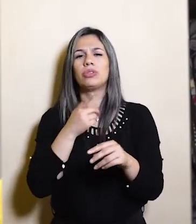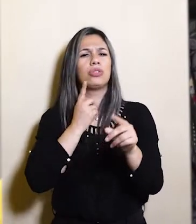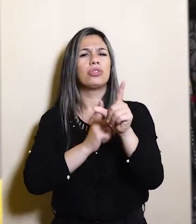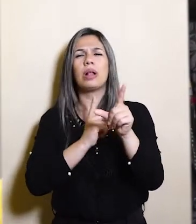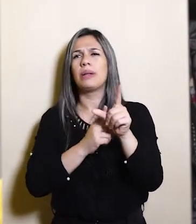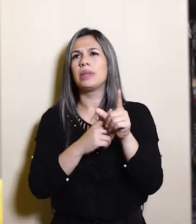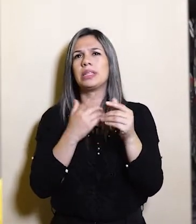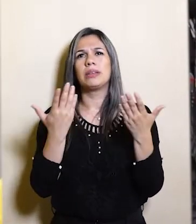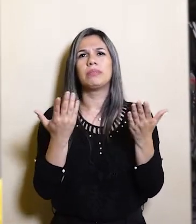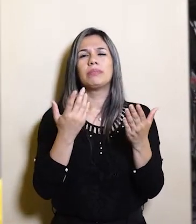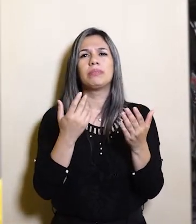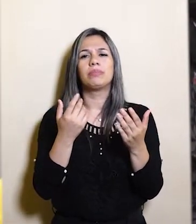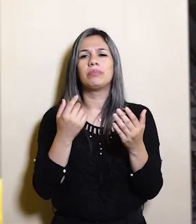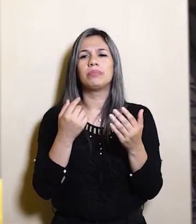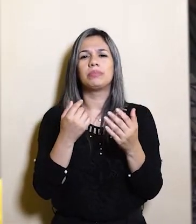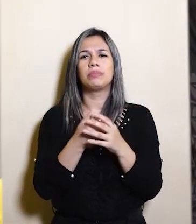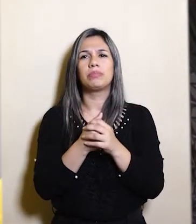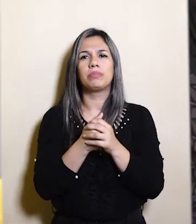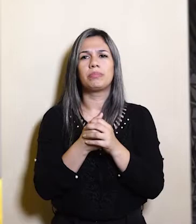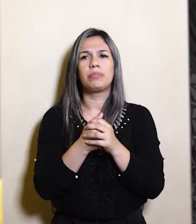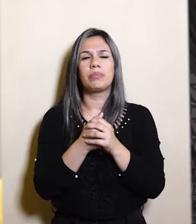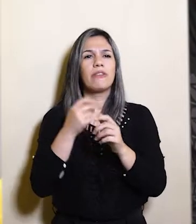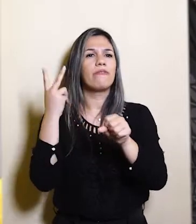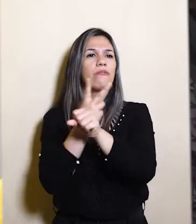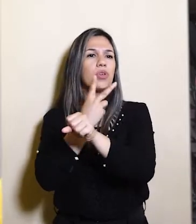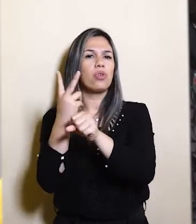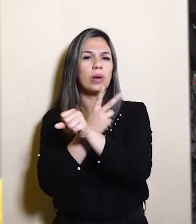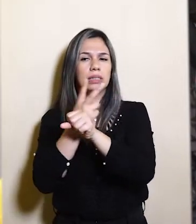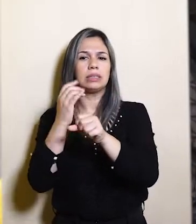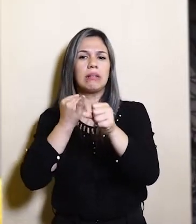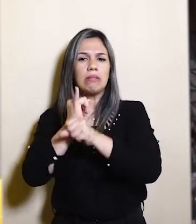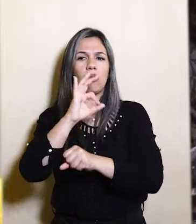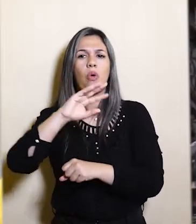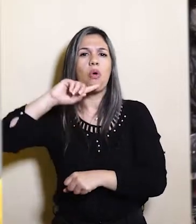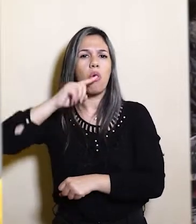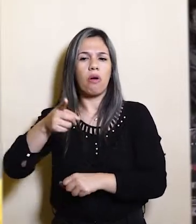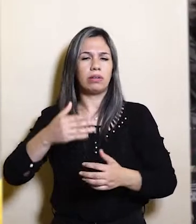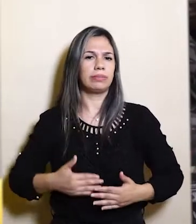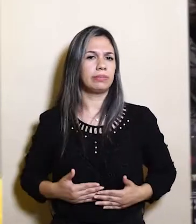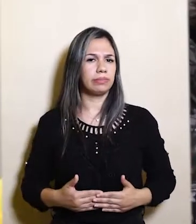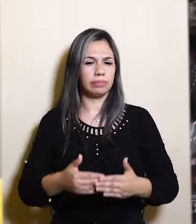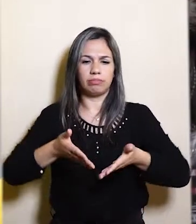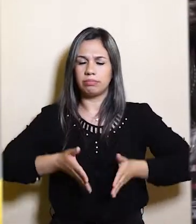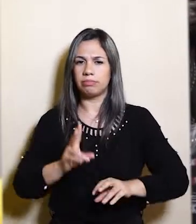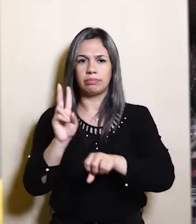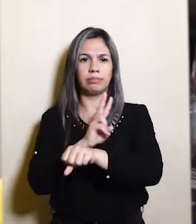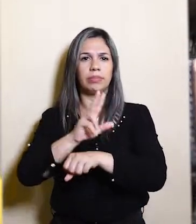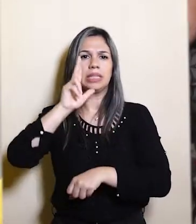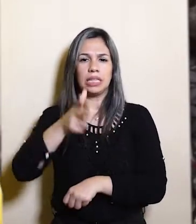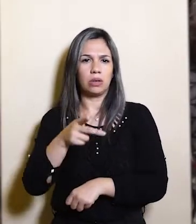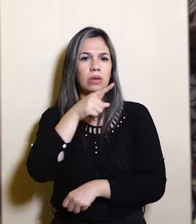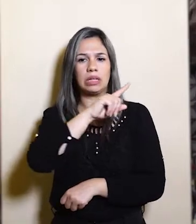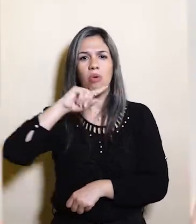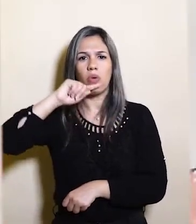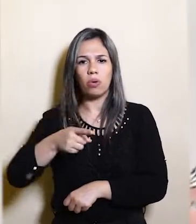supongan resarcir inmediatamente el daño de la violencia sexual o de la maternidad forzada, sino que piense ese programa integral en